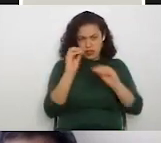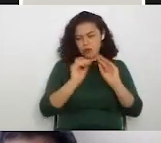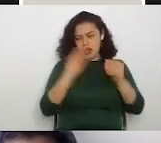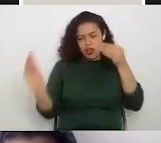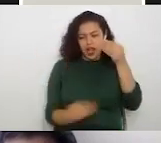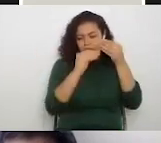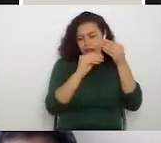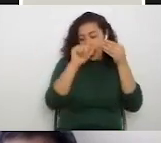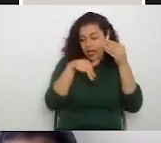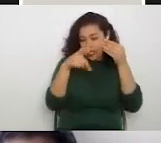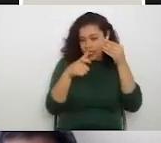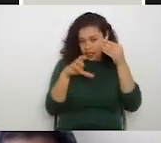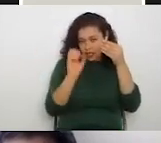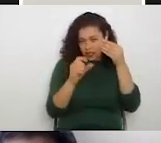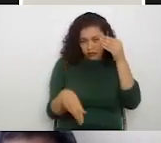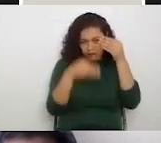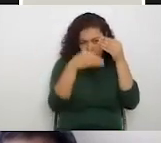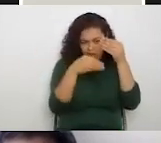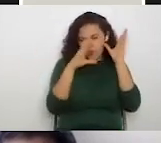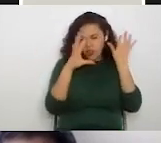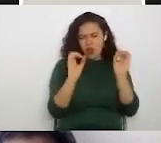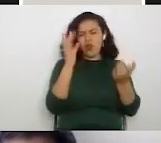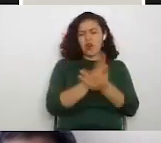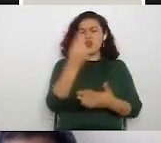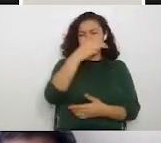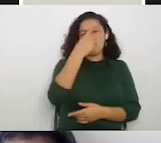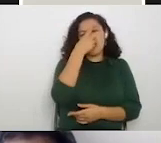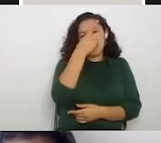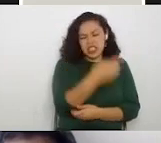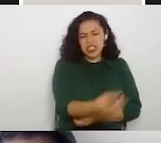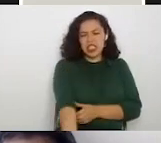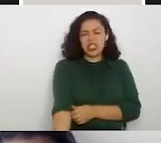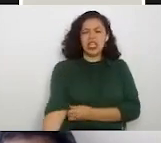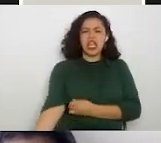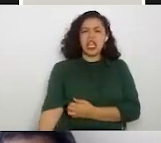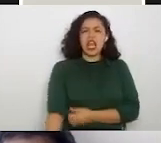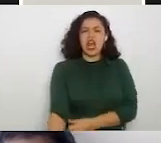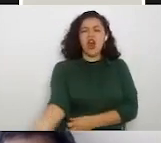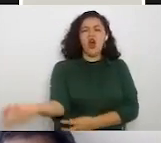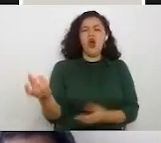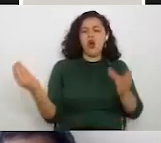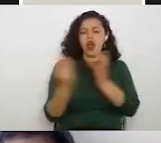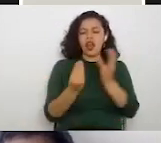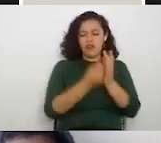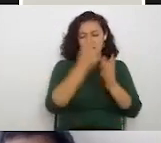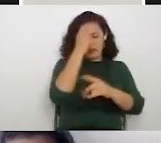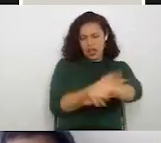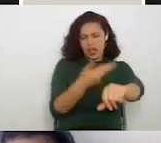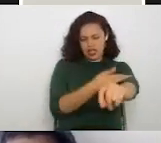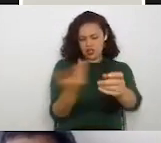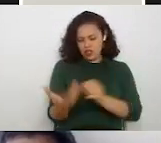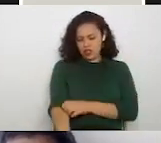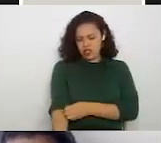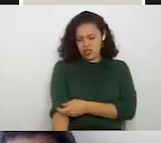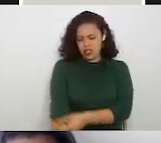o simplemente hacer referencia a los nombres o a las claves de los registros o sea, el